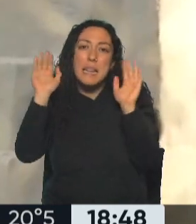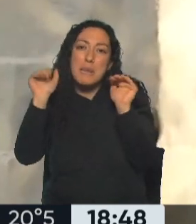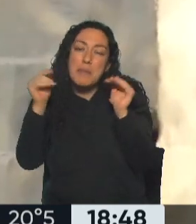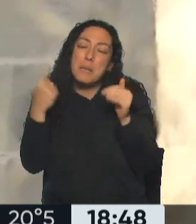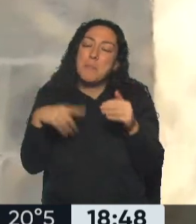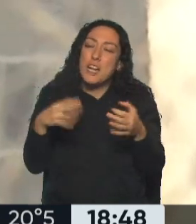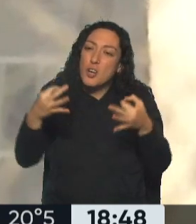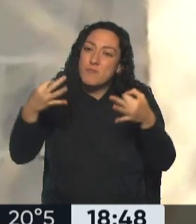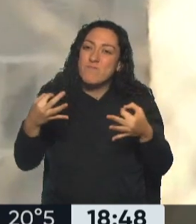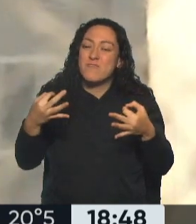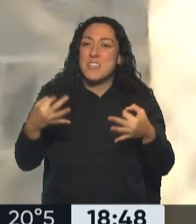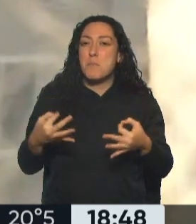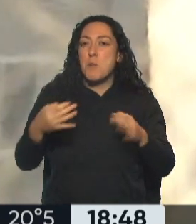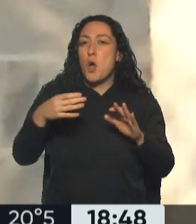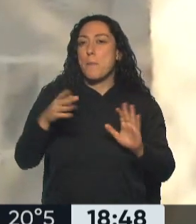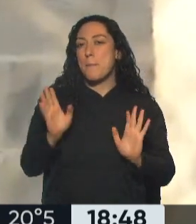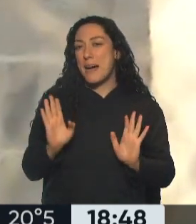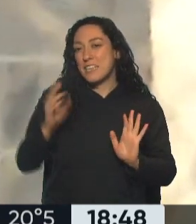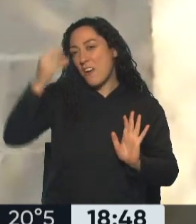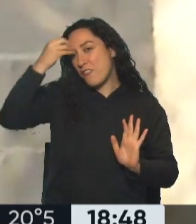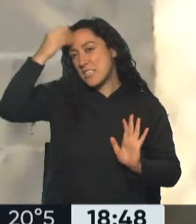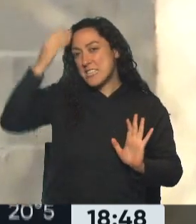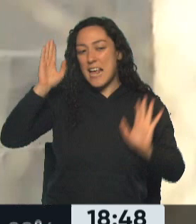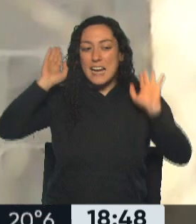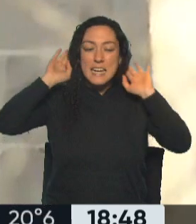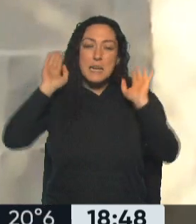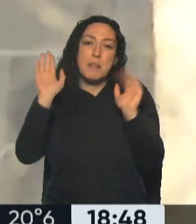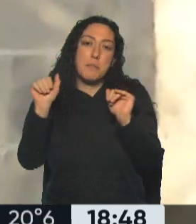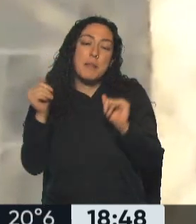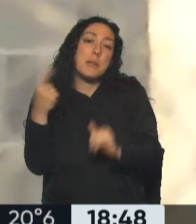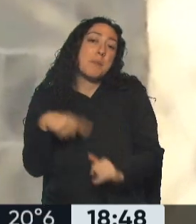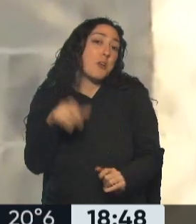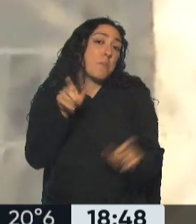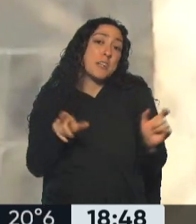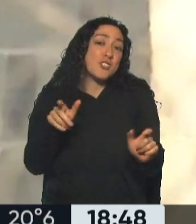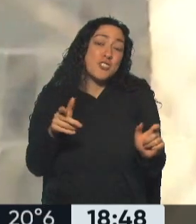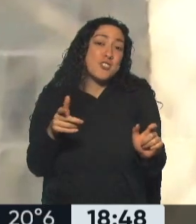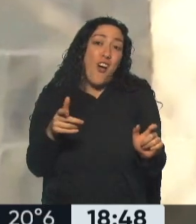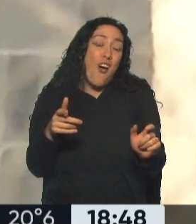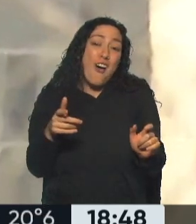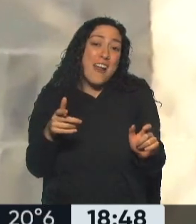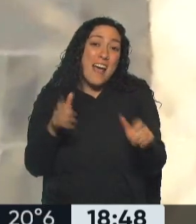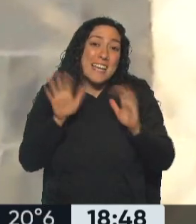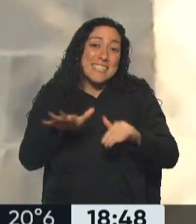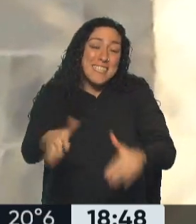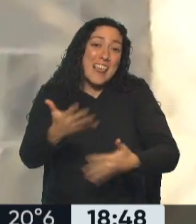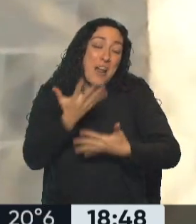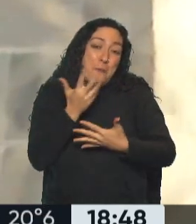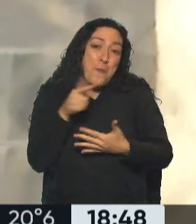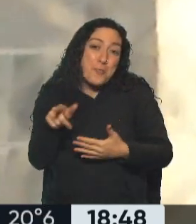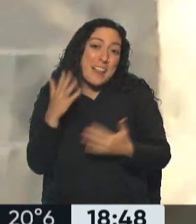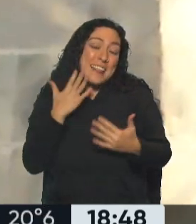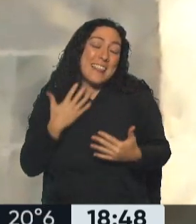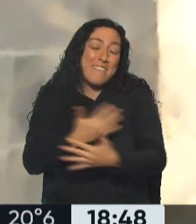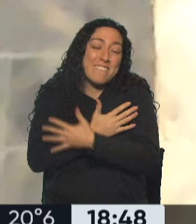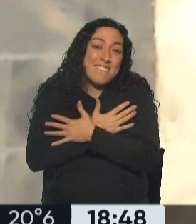diplomática que otra cuestión. No hay feeling. Lo cierto que la gente lo quiere, ¿no? Claro, claro que sí. Hay una noticia de último momento muy importante.